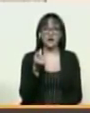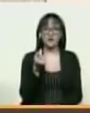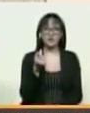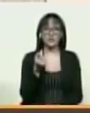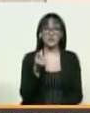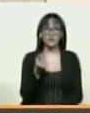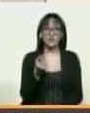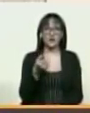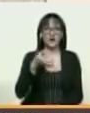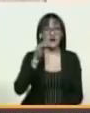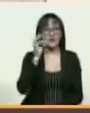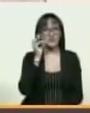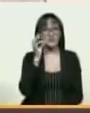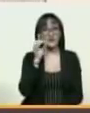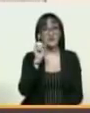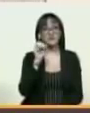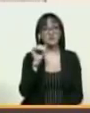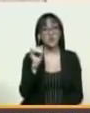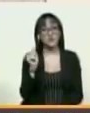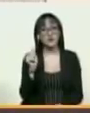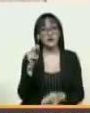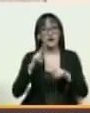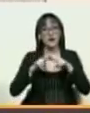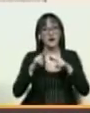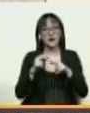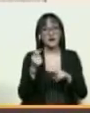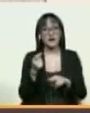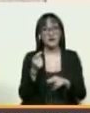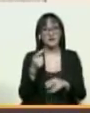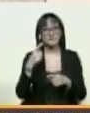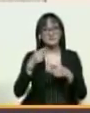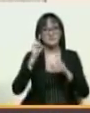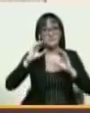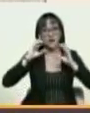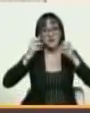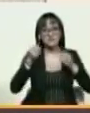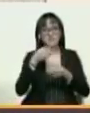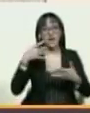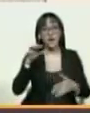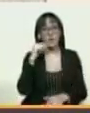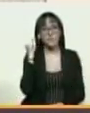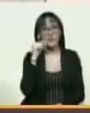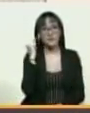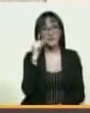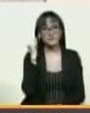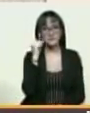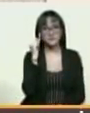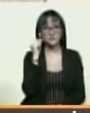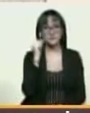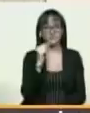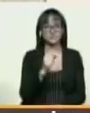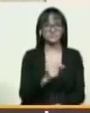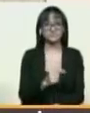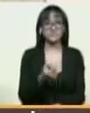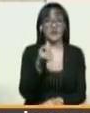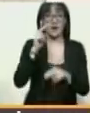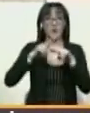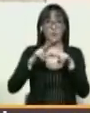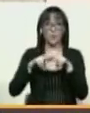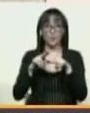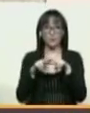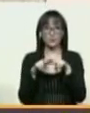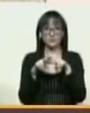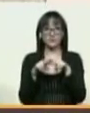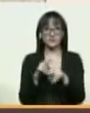café, la soya, el cacao, la caña de azúcar, el maíz blanco y amarillo y la caraota.